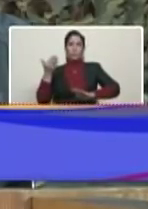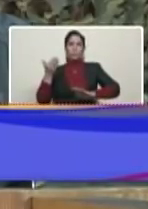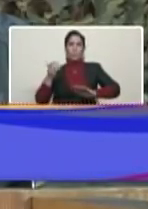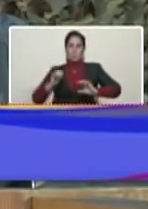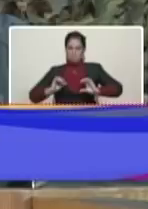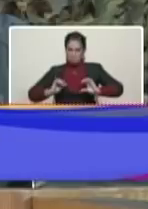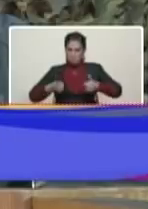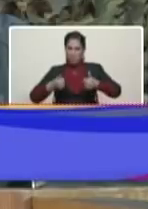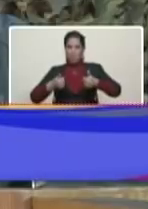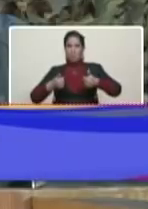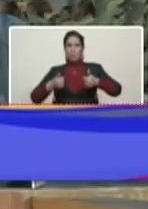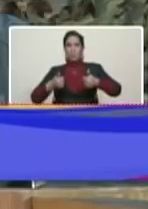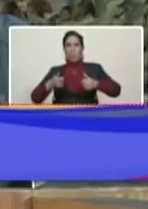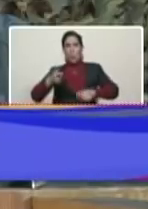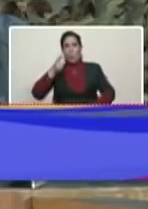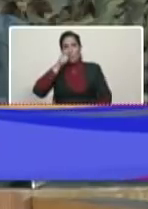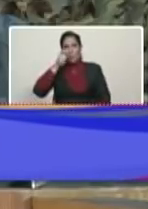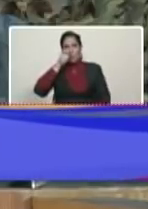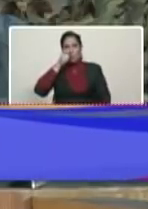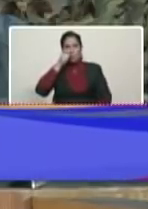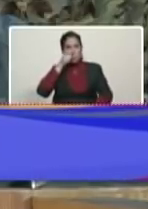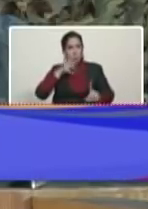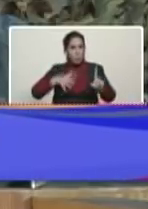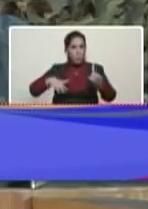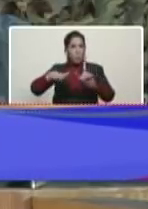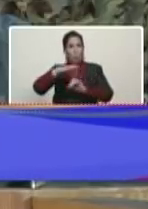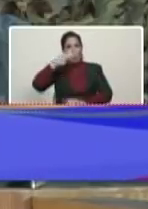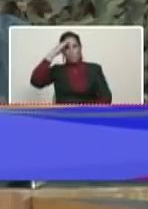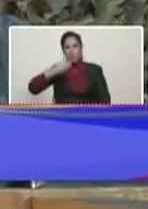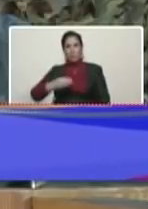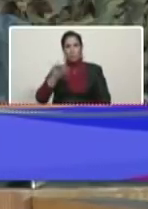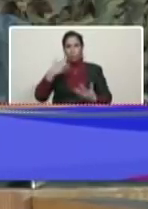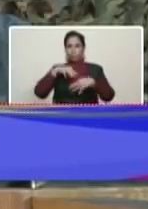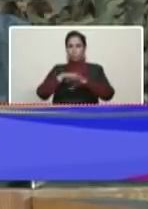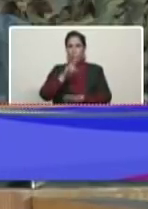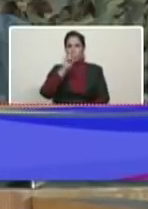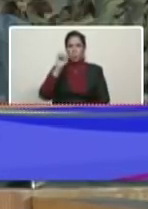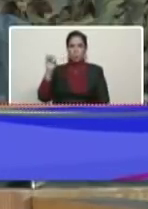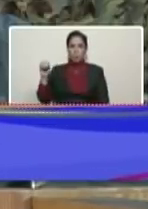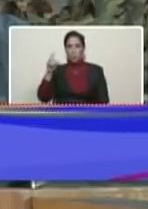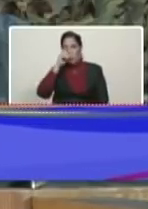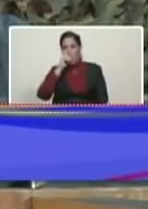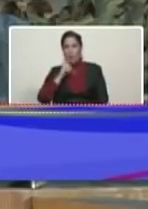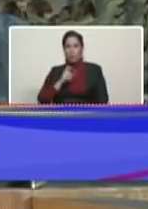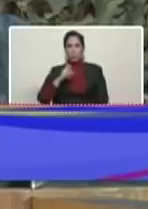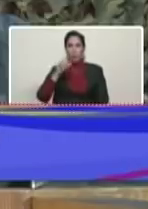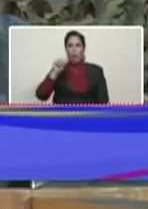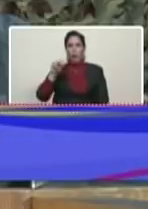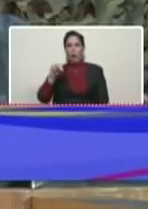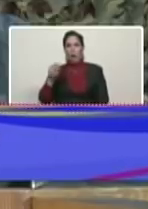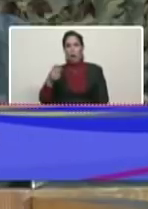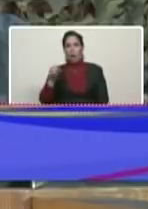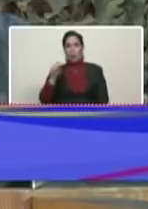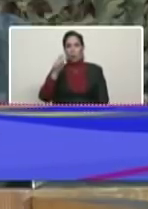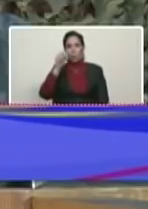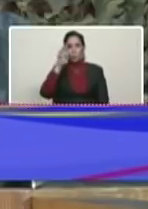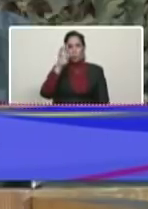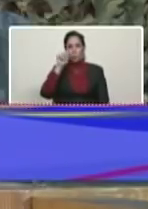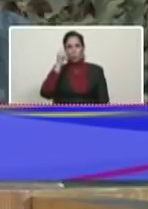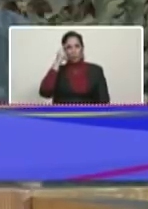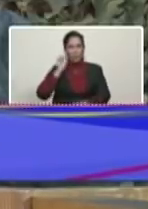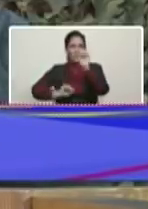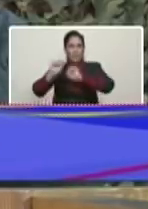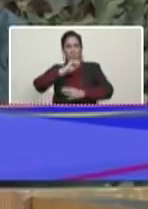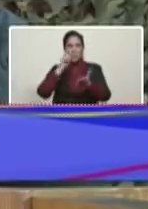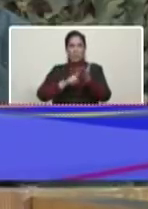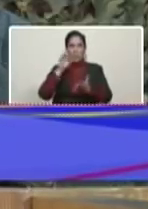arranque de la Operación Cívico-Militar Bicentenario de Angostura para la Defensa Integral de la Nación 2019. Sé